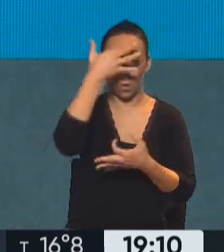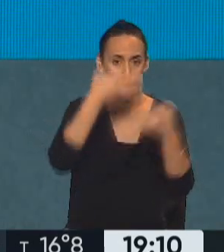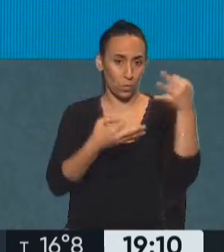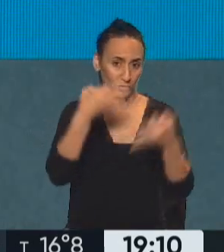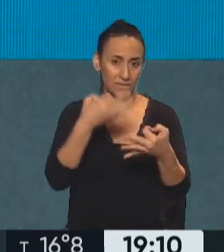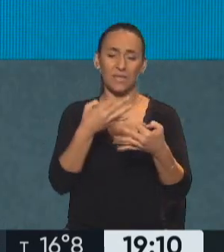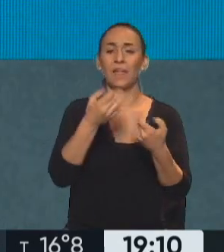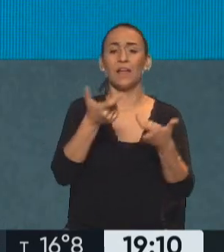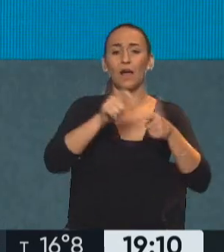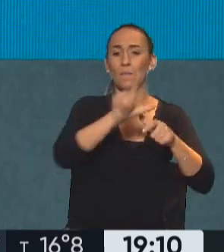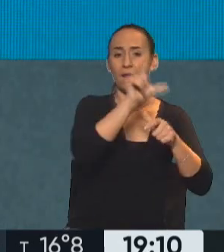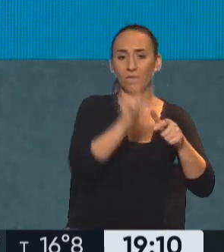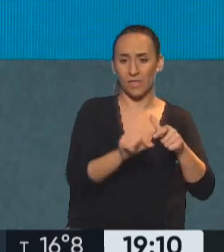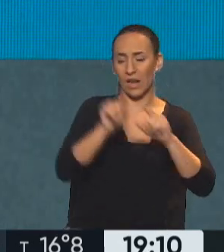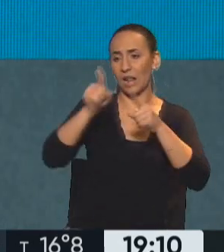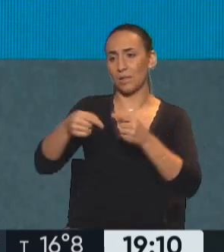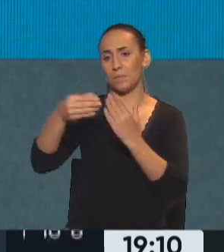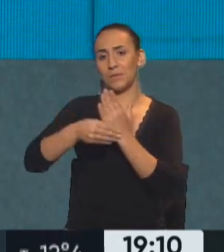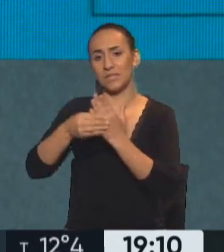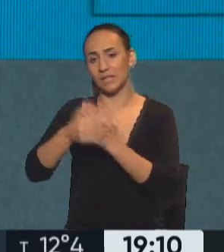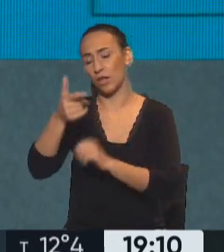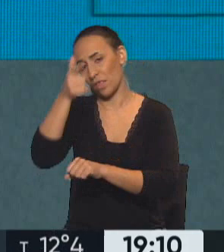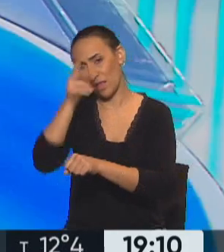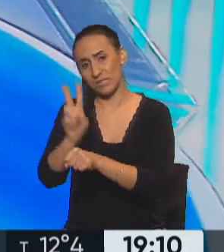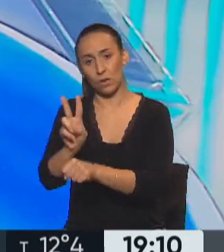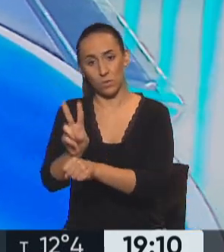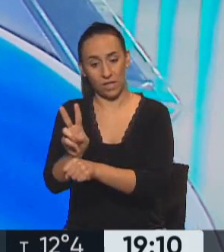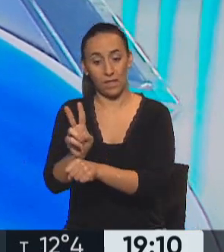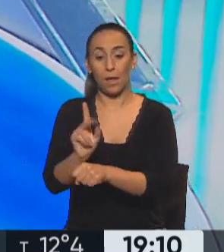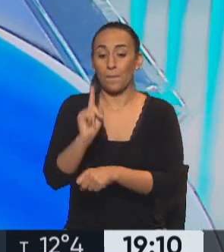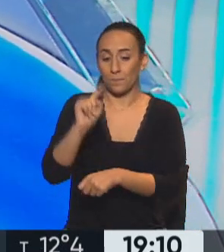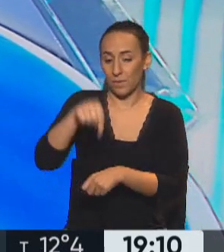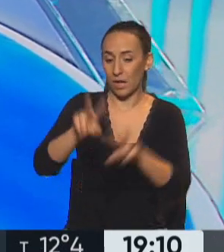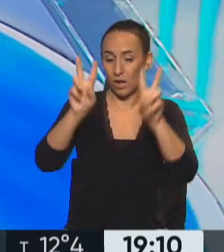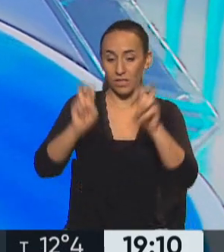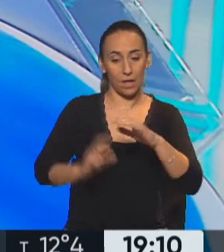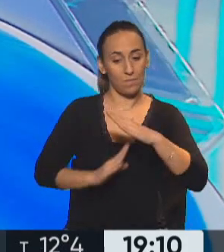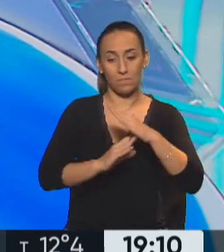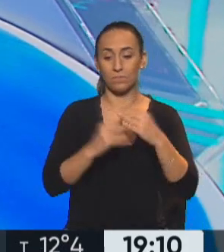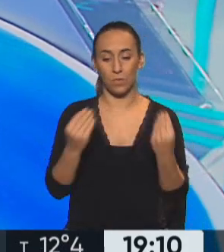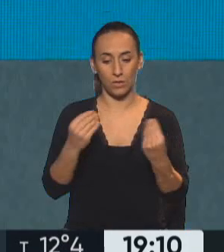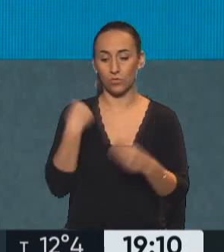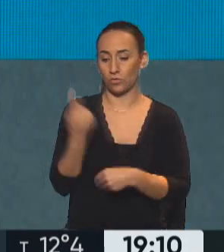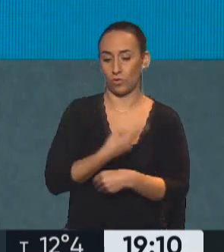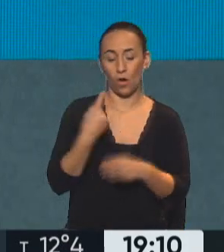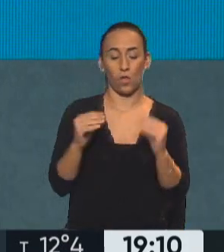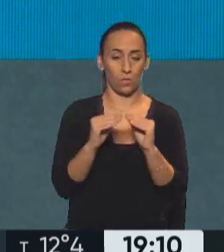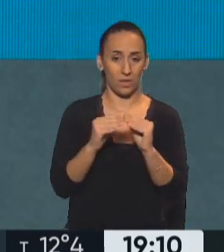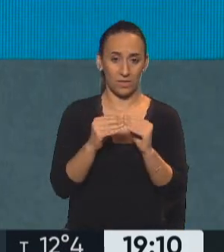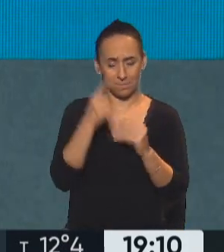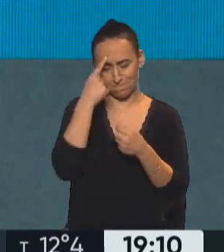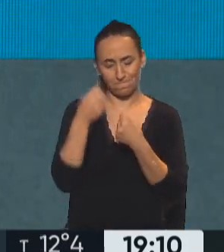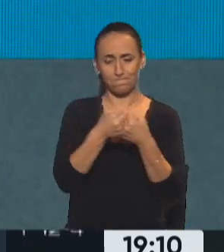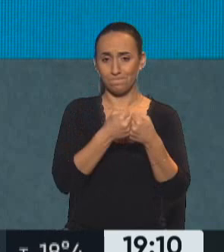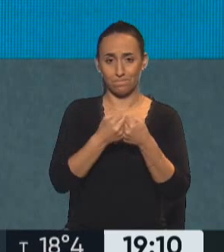Cámara Federal a los ministerios de seguridad bonaerense. Pero hoy el tema caliente, creo que con los colegas coincidimos, tiene que ver con la